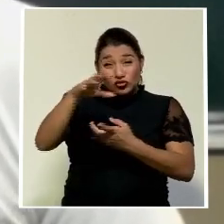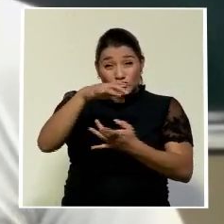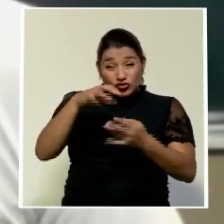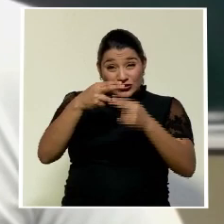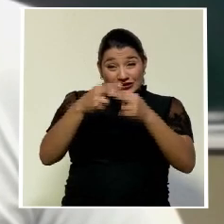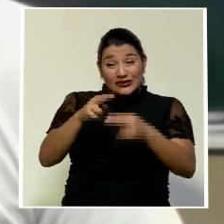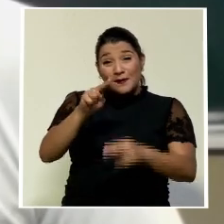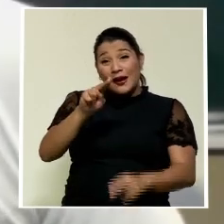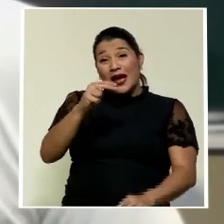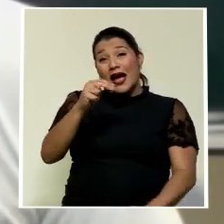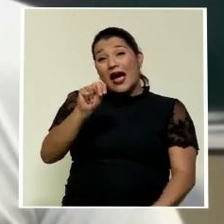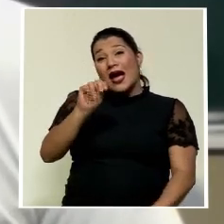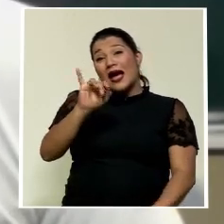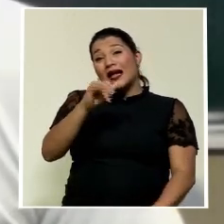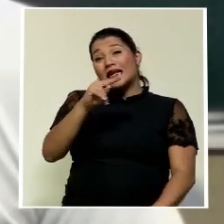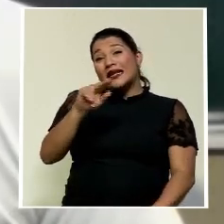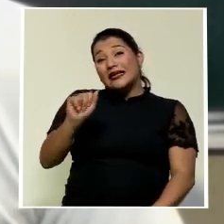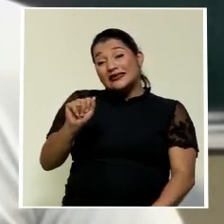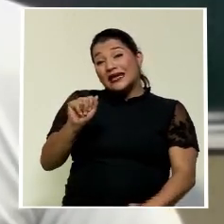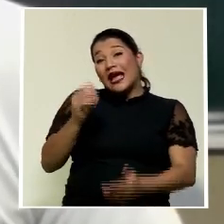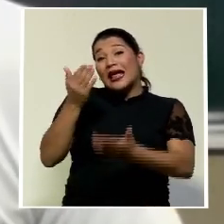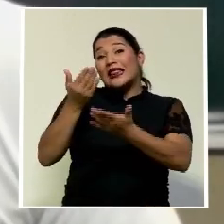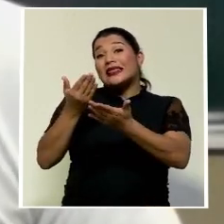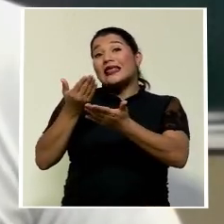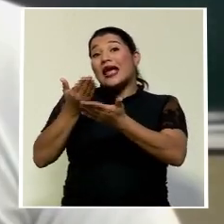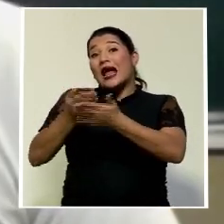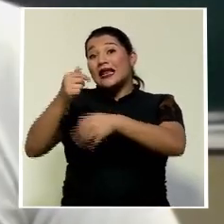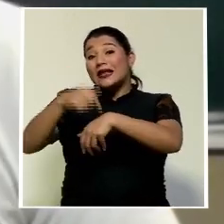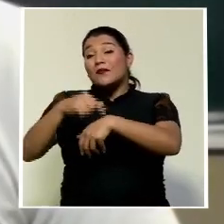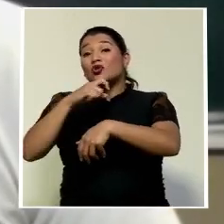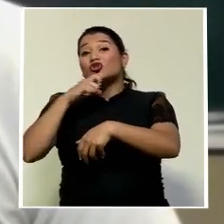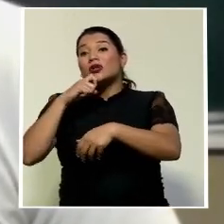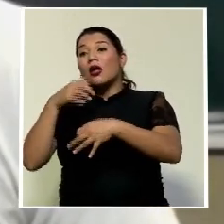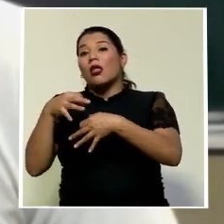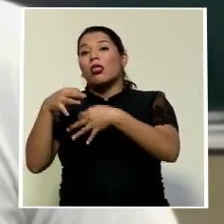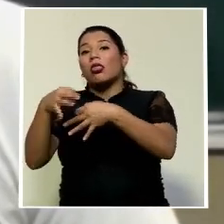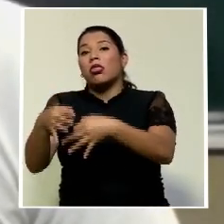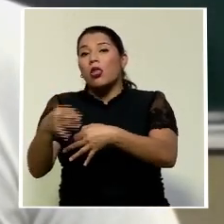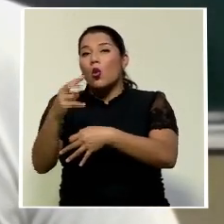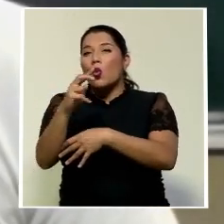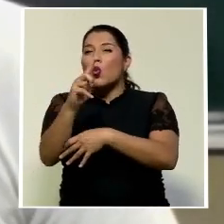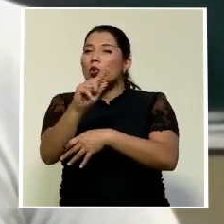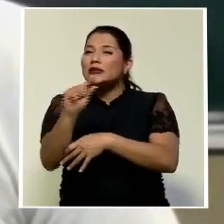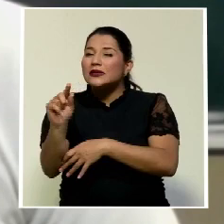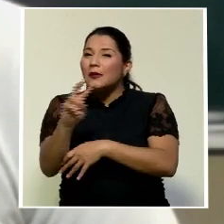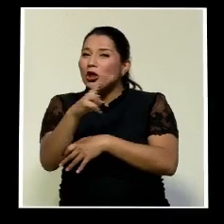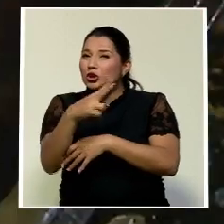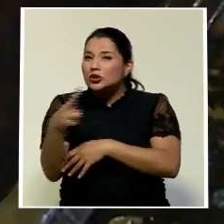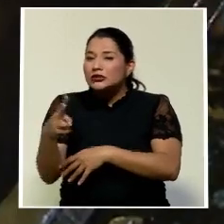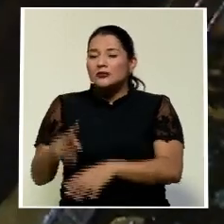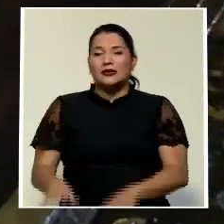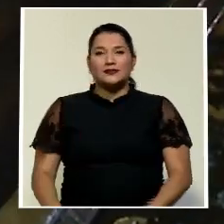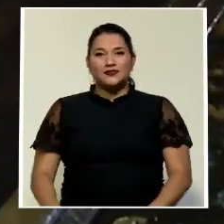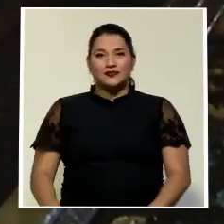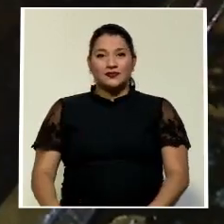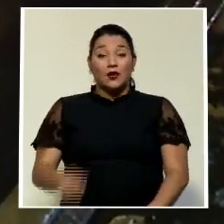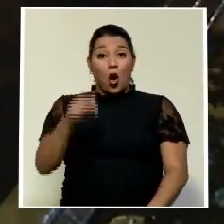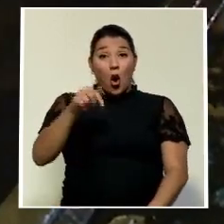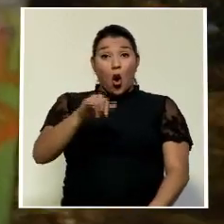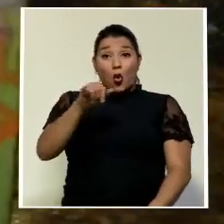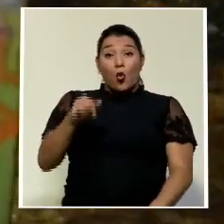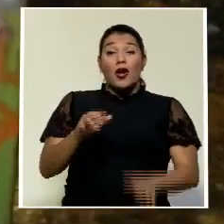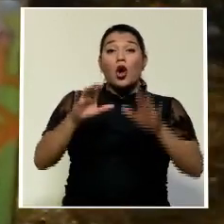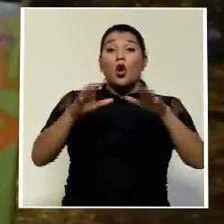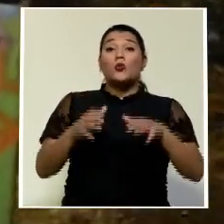una semana, incluso hasta 2 semanas, porque ya es algo que hemos observado en años anteriores cuando tenemos este fenómeno establecido. Este jueves, la